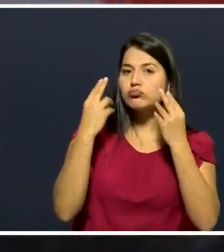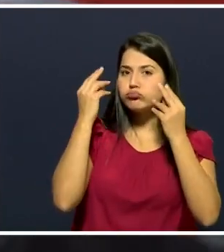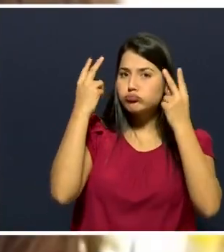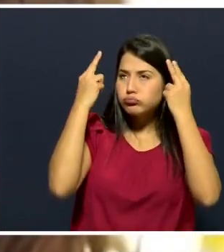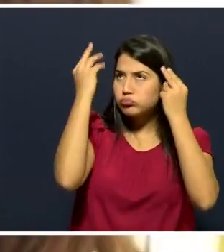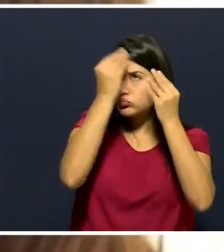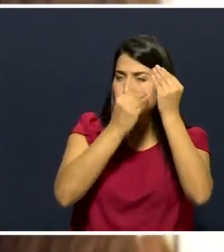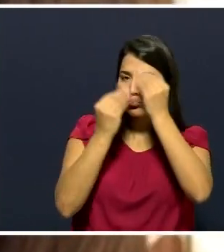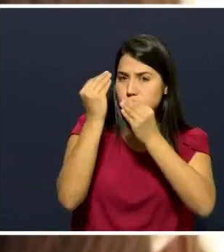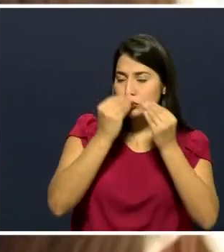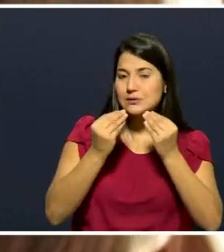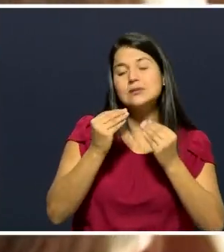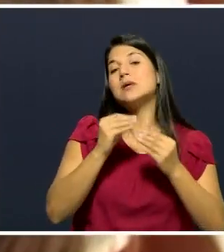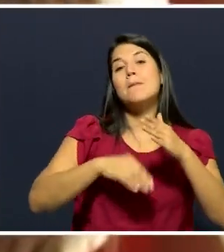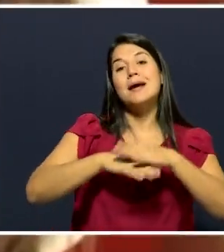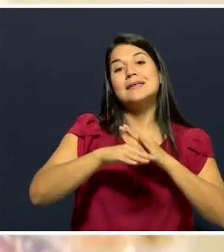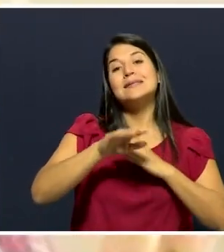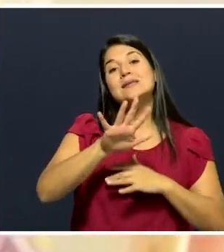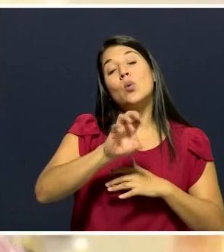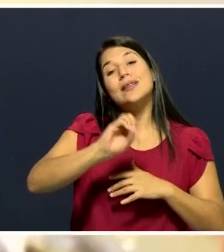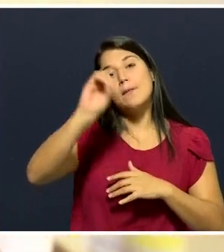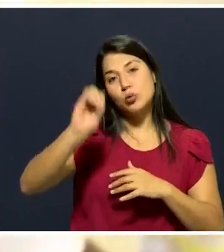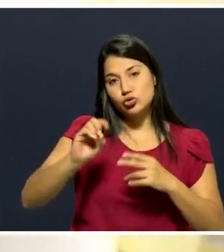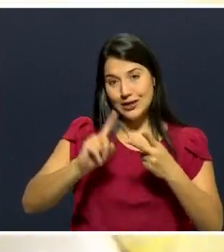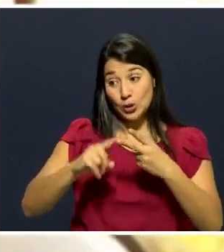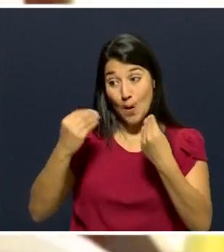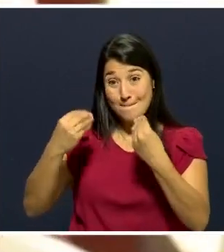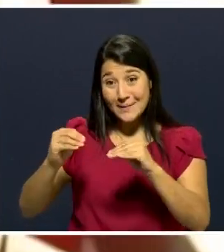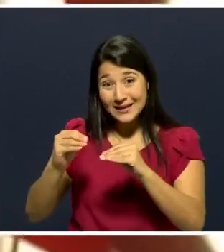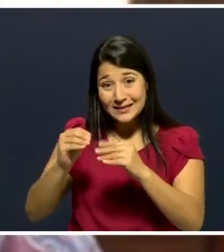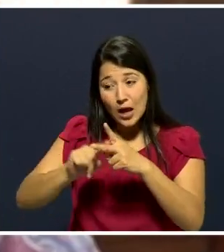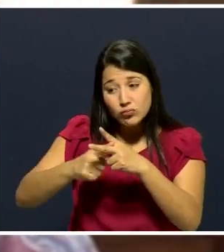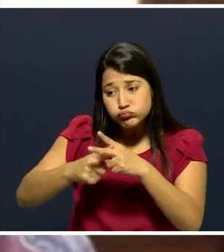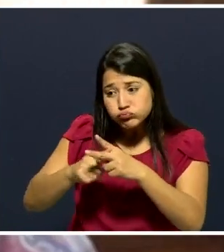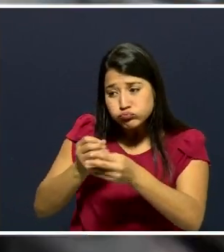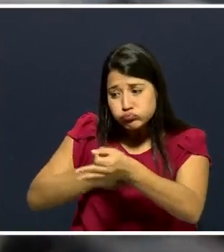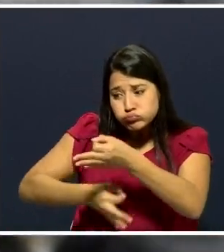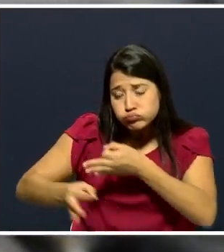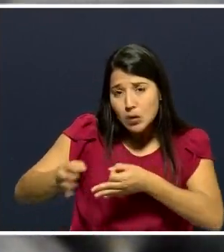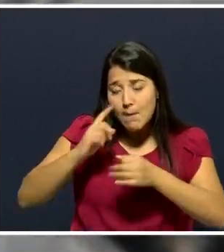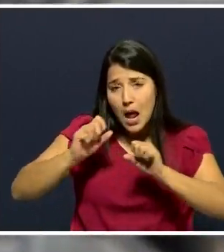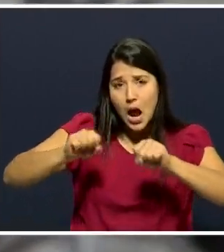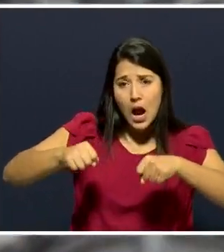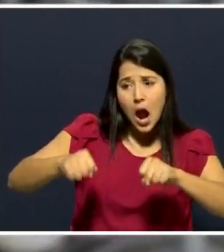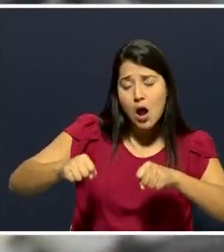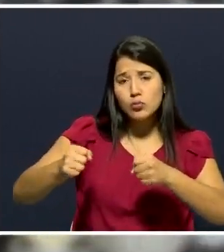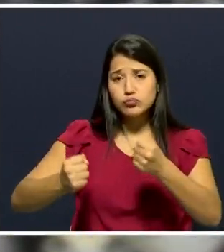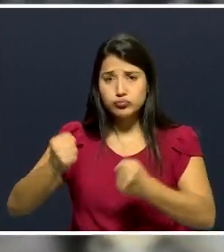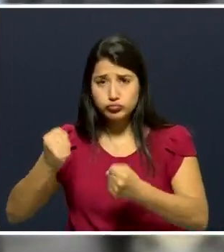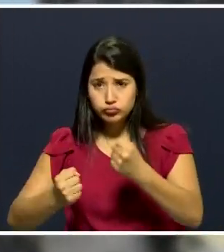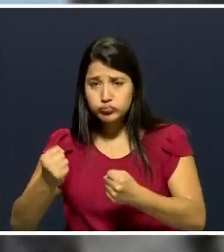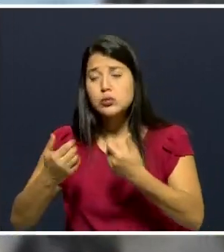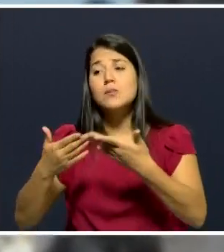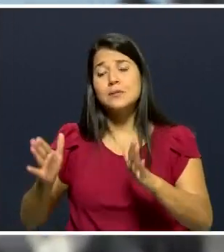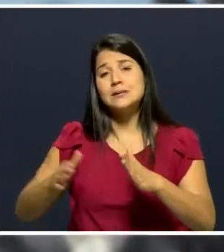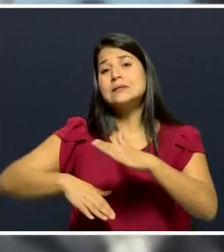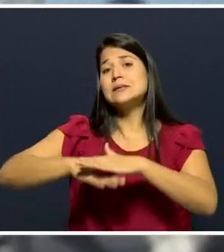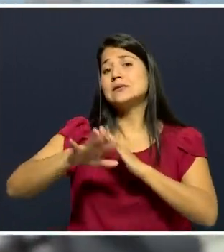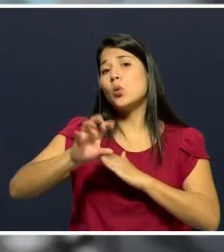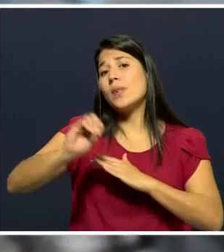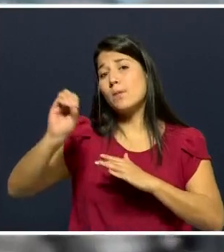50%, ventas de repuestos con una capacidad del 50% y estacionamientos o parqueos. Ante estos cambios,